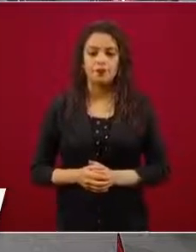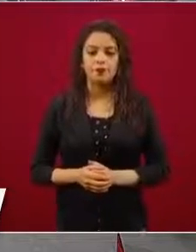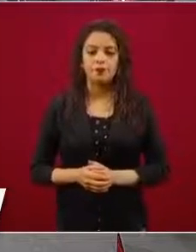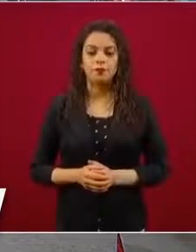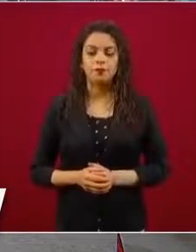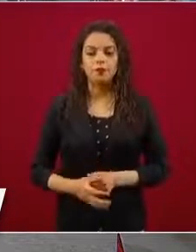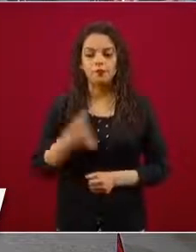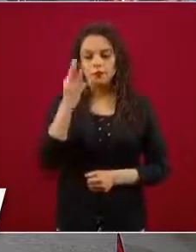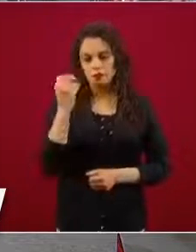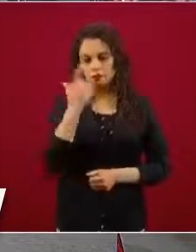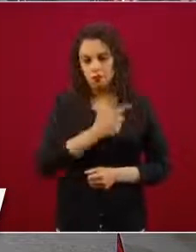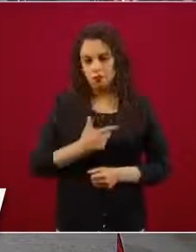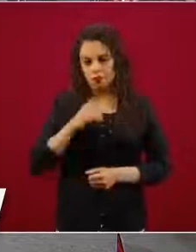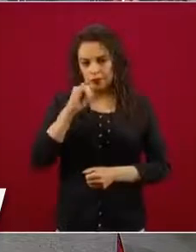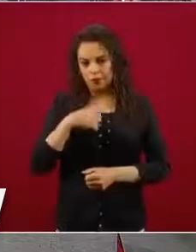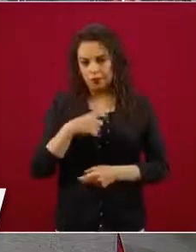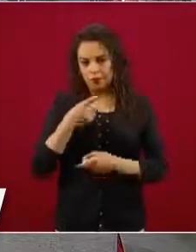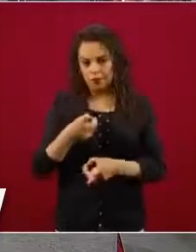Con mucho gusto se lo